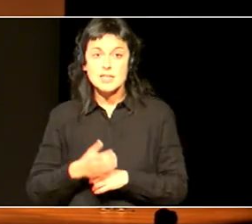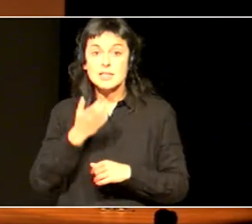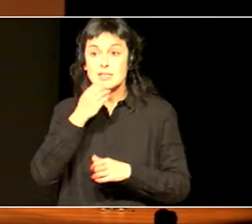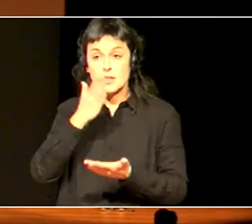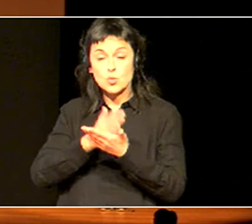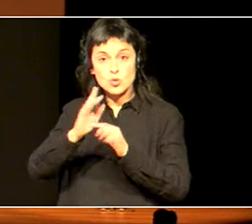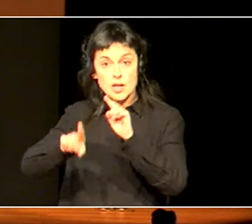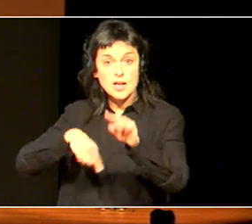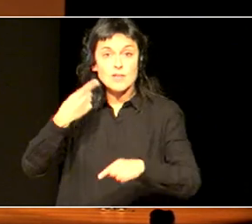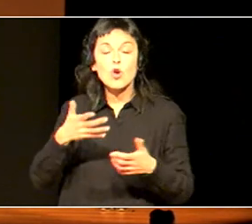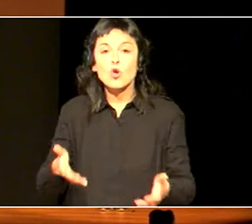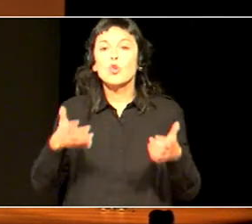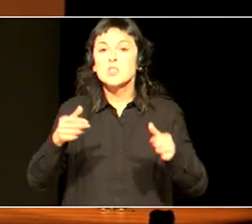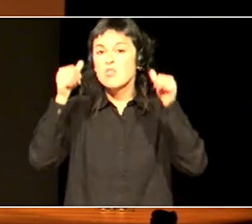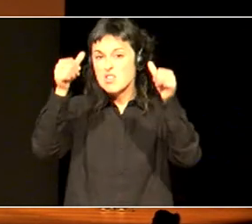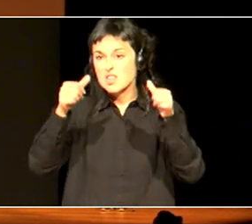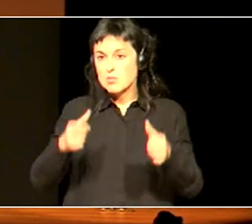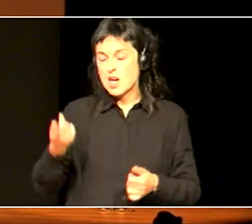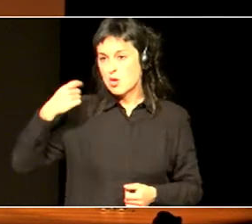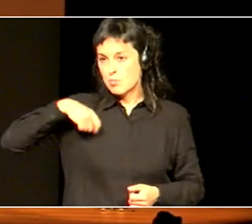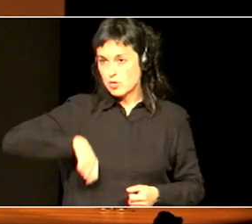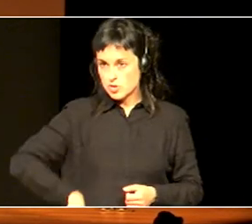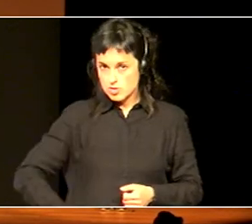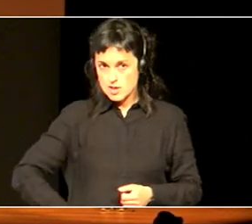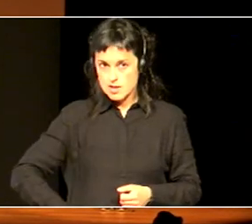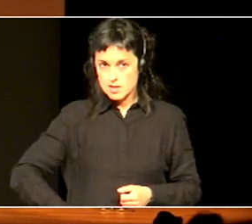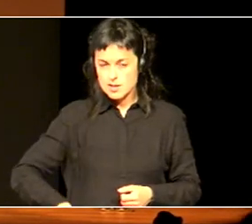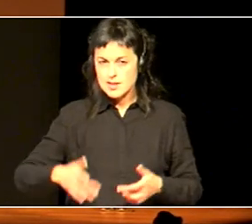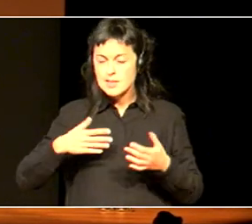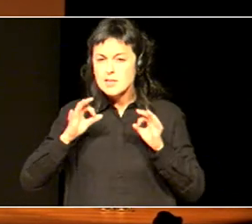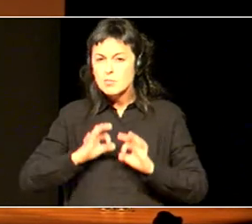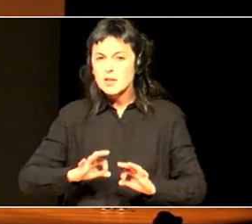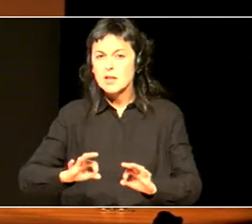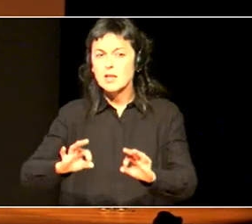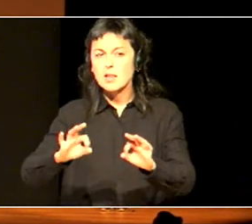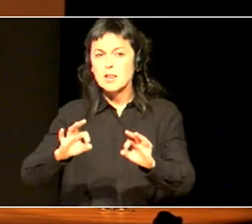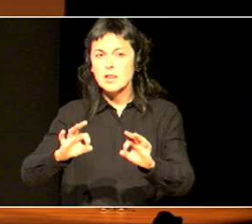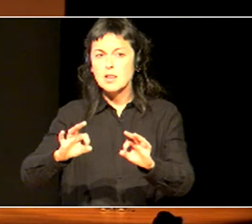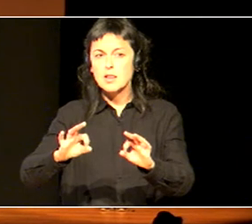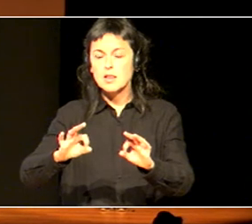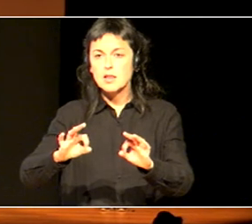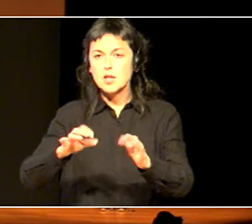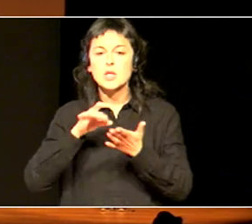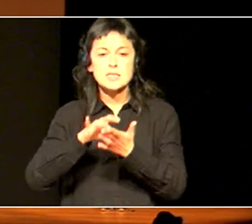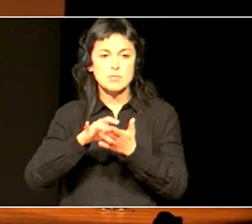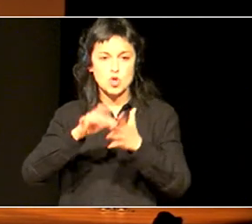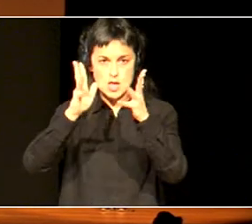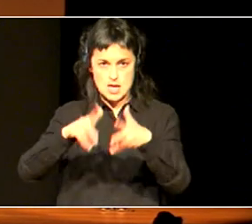un certificado de profesionalidad completo de 440 horas en la especialidad de servicios